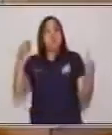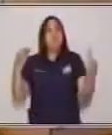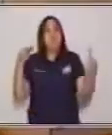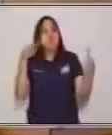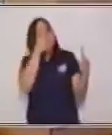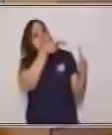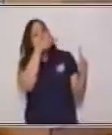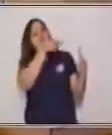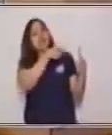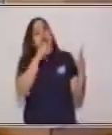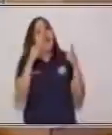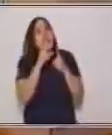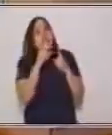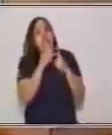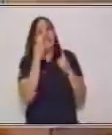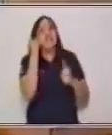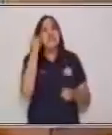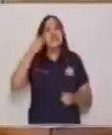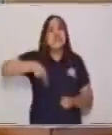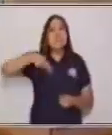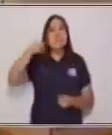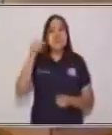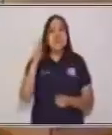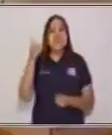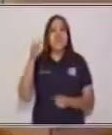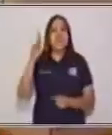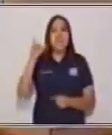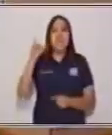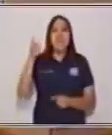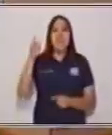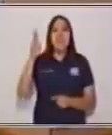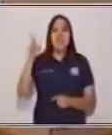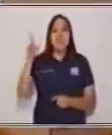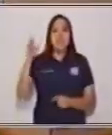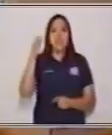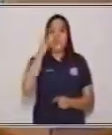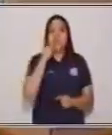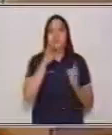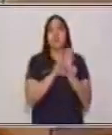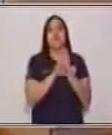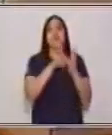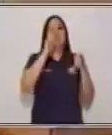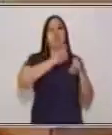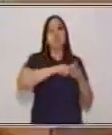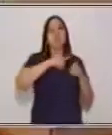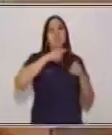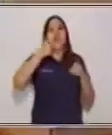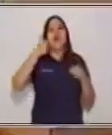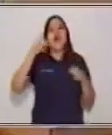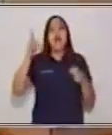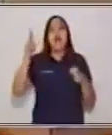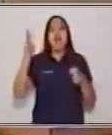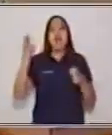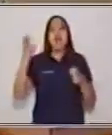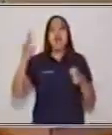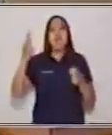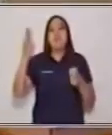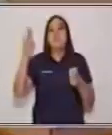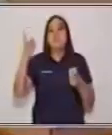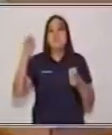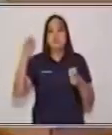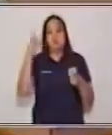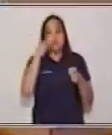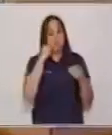palabras invariables. Y es que las palabras invariables son 4: adverbios, preposiciones, conjunciones e